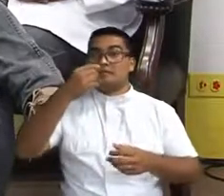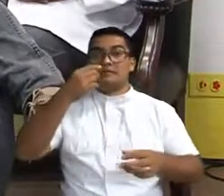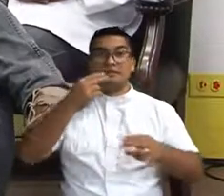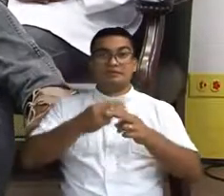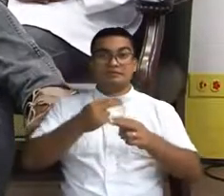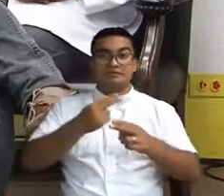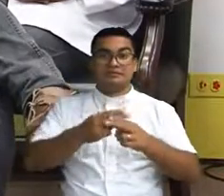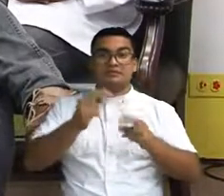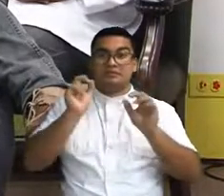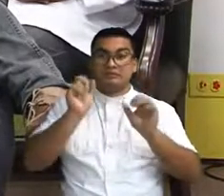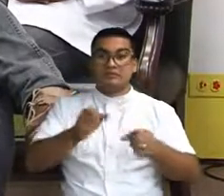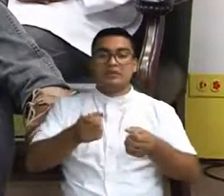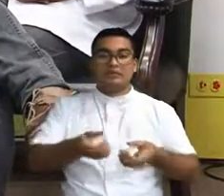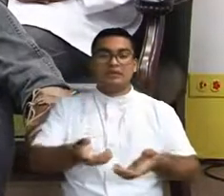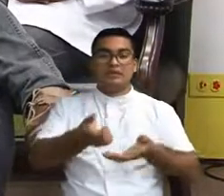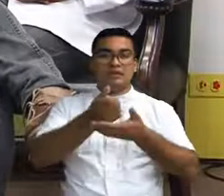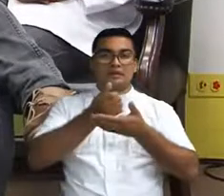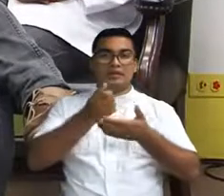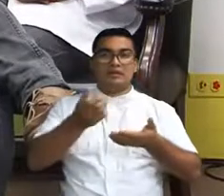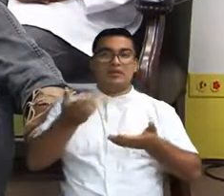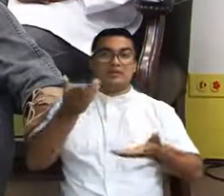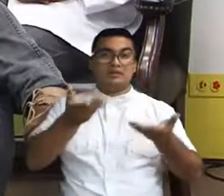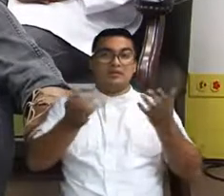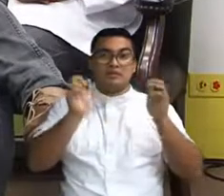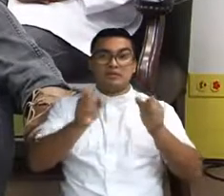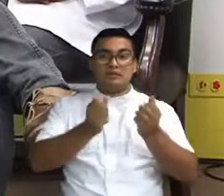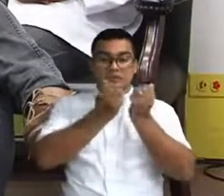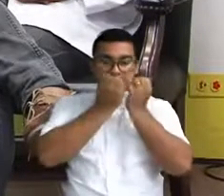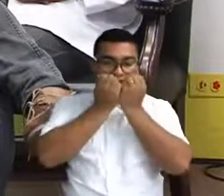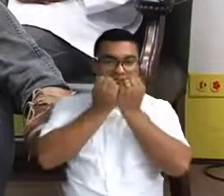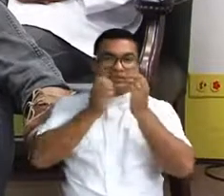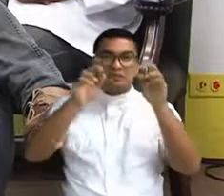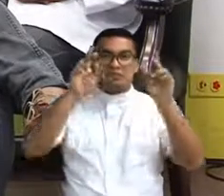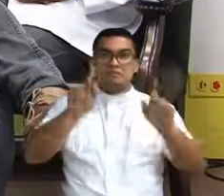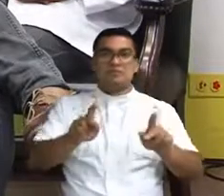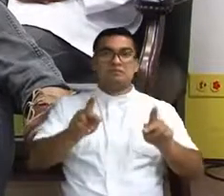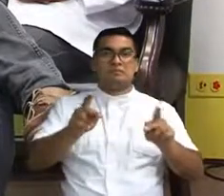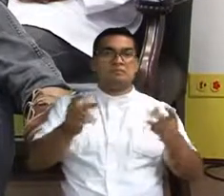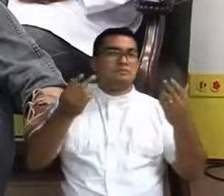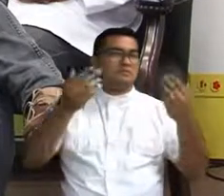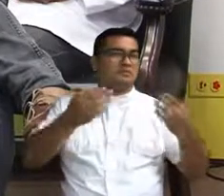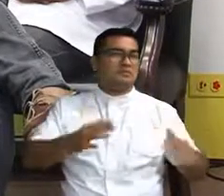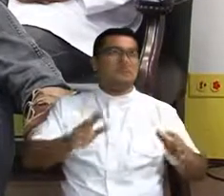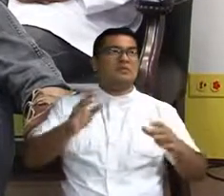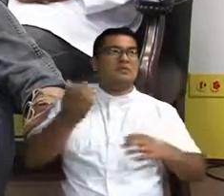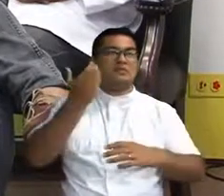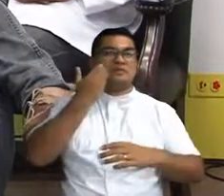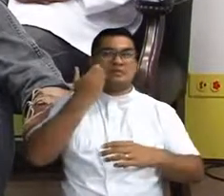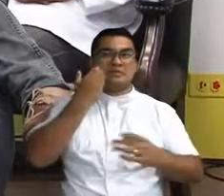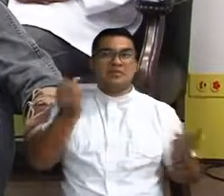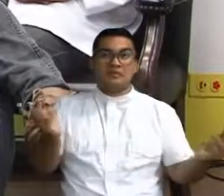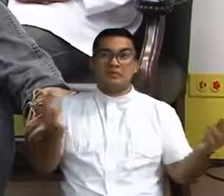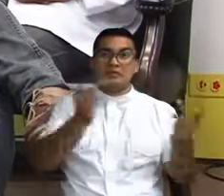fármacos que nos pueden ocasionar estados de ansiedad? Es decir, personas que están con enfermedades crónicas que toman